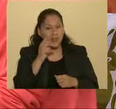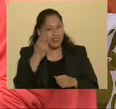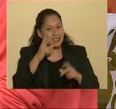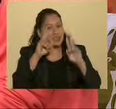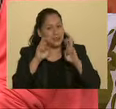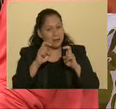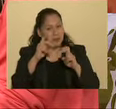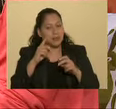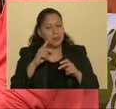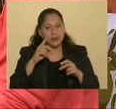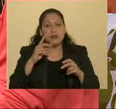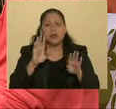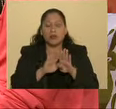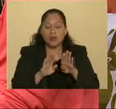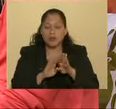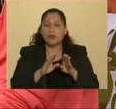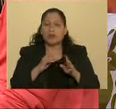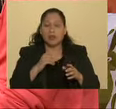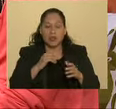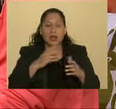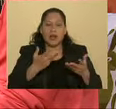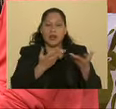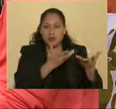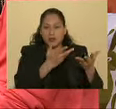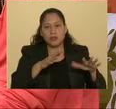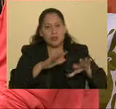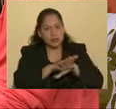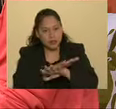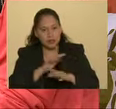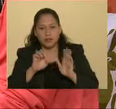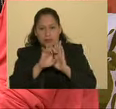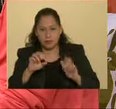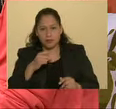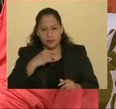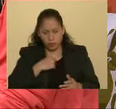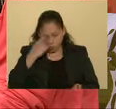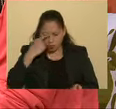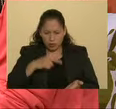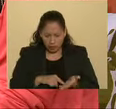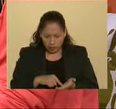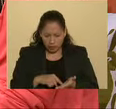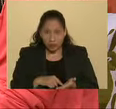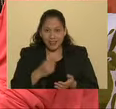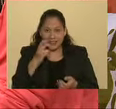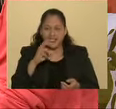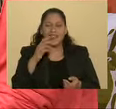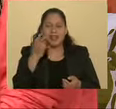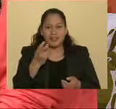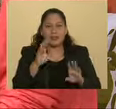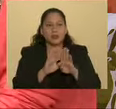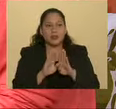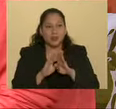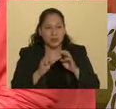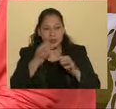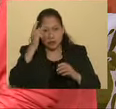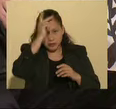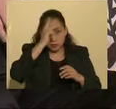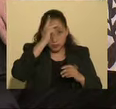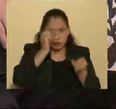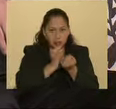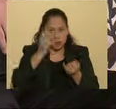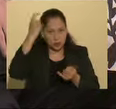que es la evolución del deseo, porque entonces cuando tú alcanzas la convicción, por eso se llama en los estudios de psicología y el